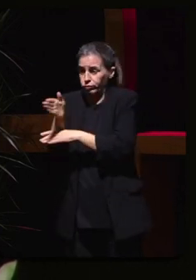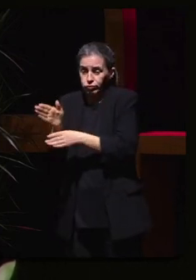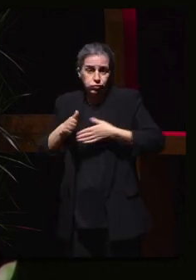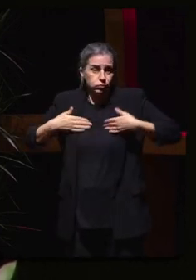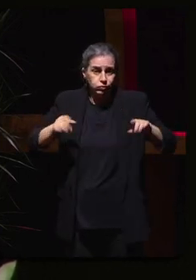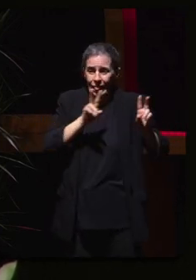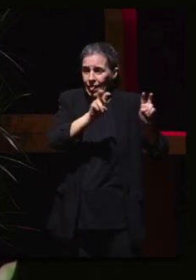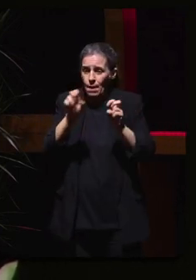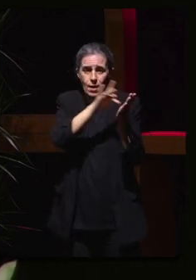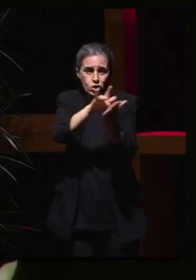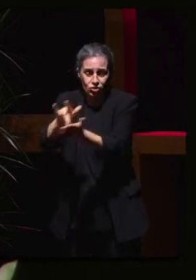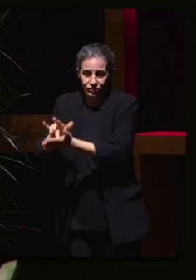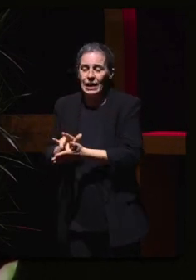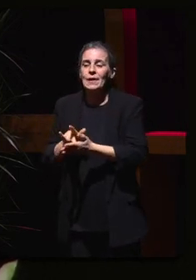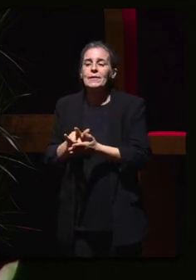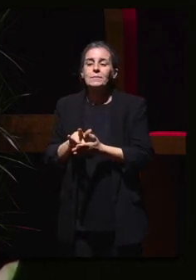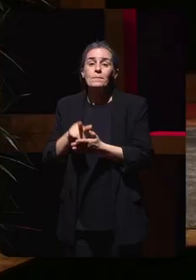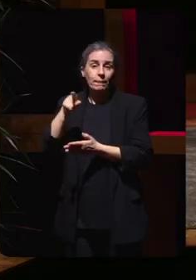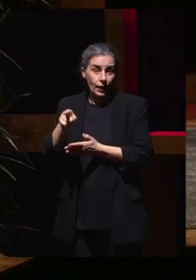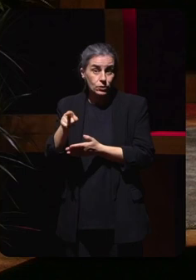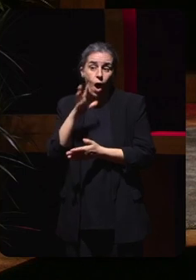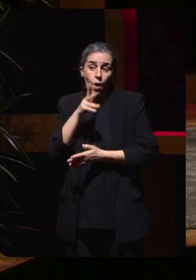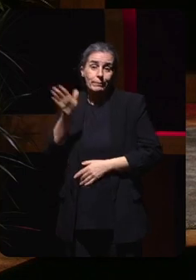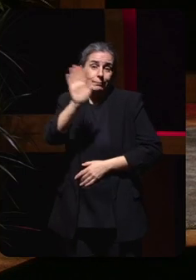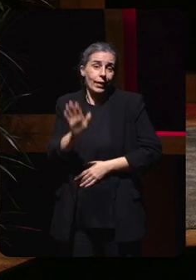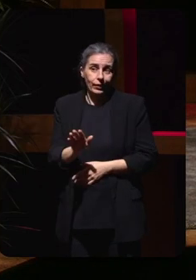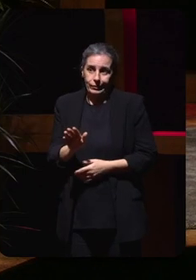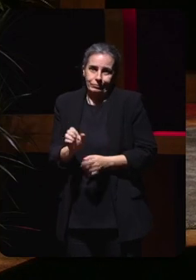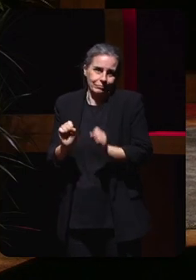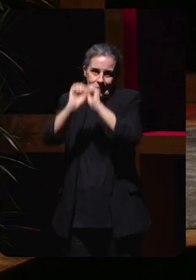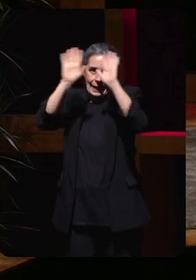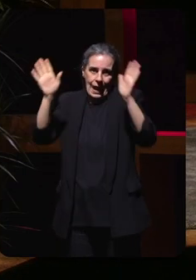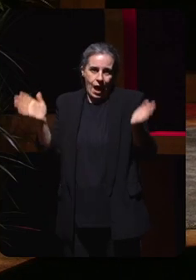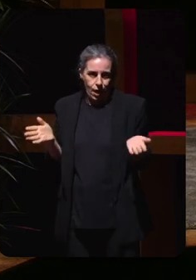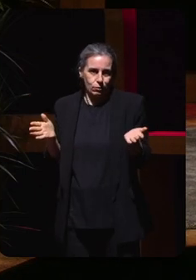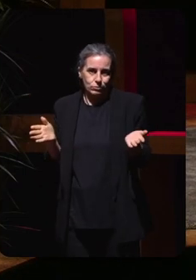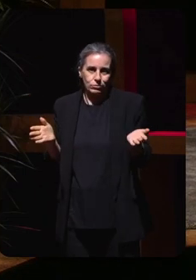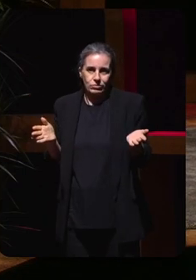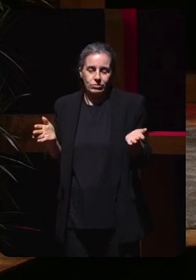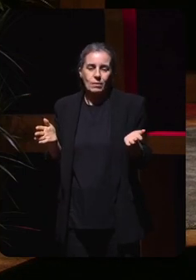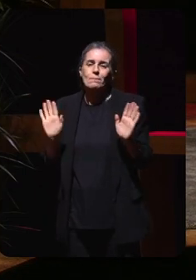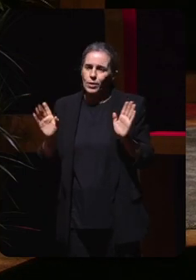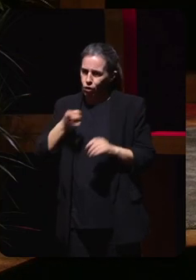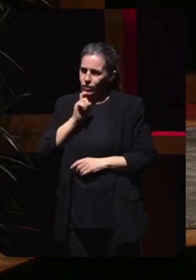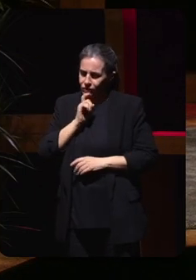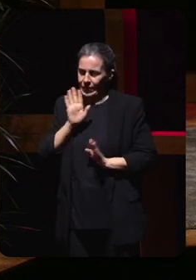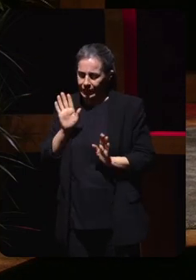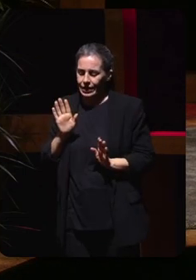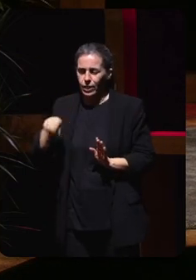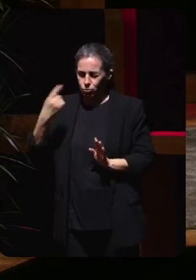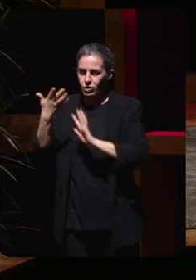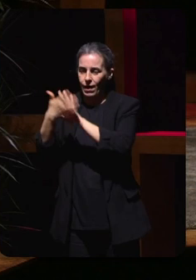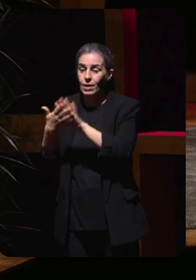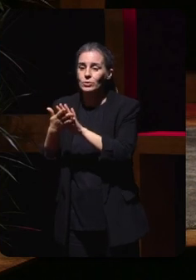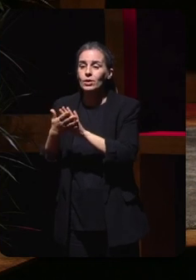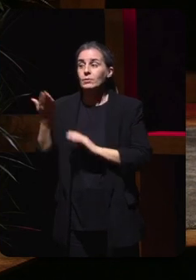tocando todos los temas, ¿no? Eso por una parte, que ahora pues es obvio y aunque sigue siendo difícil, eso ya podemos hablar luego,